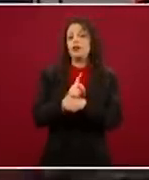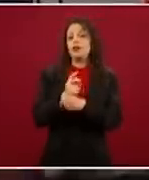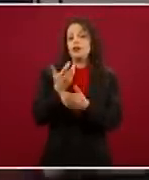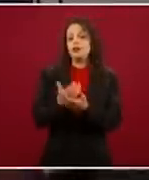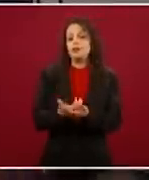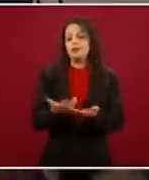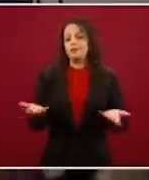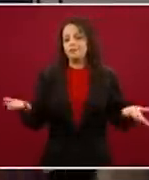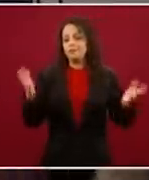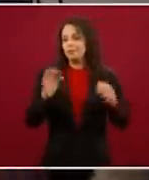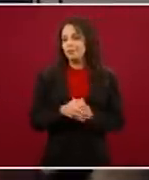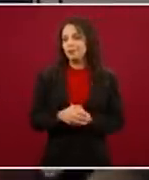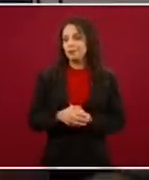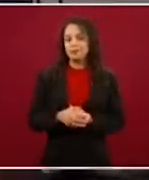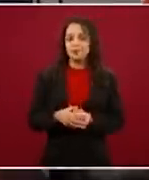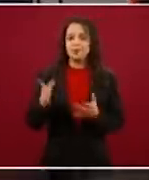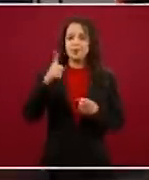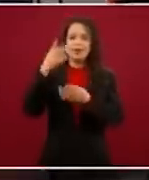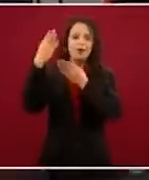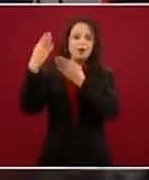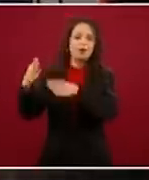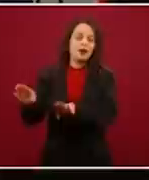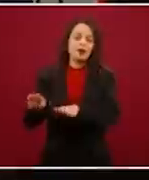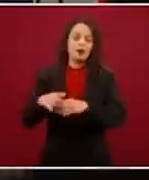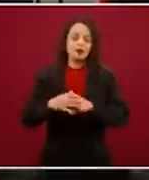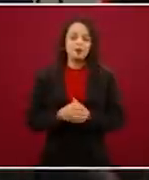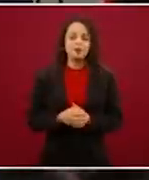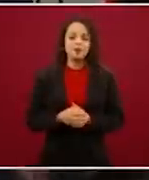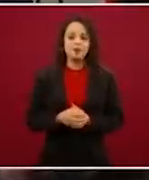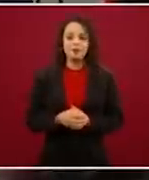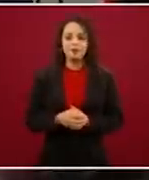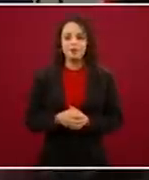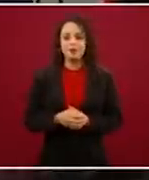empresa o un banco,